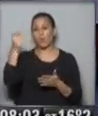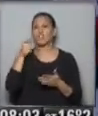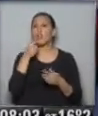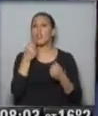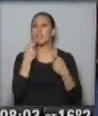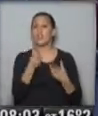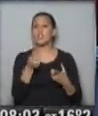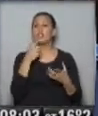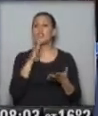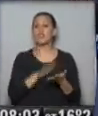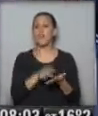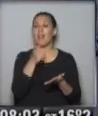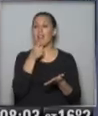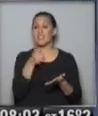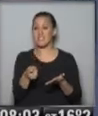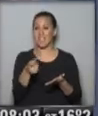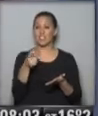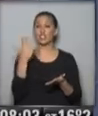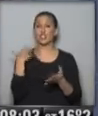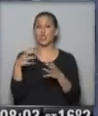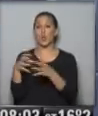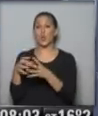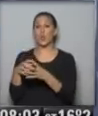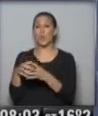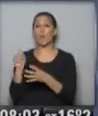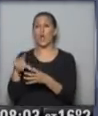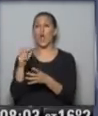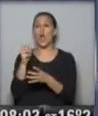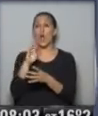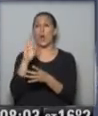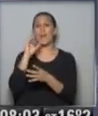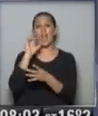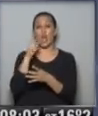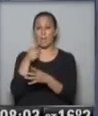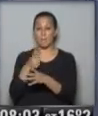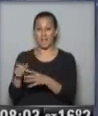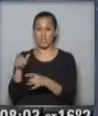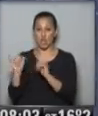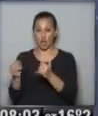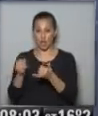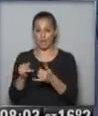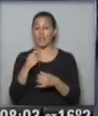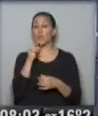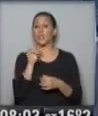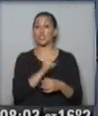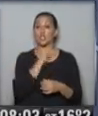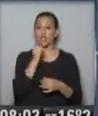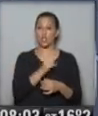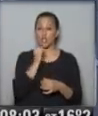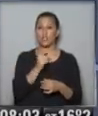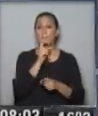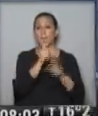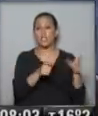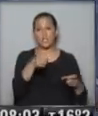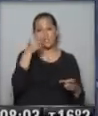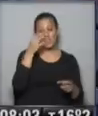veredicto por el asesinato del joven militante del Partido Obrero, Mariano Ferreyra. En instantes, detalles y testimonios